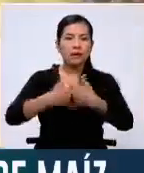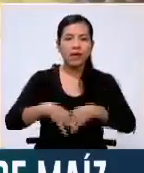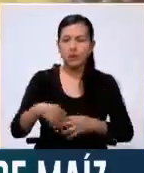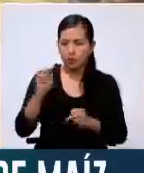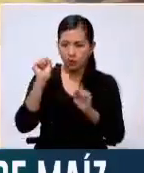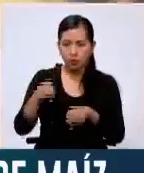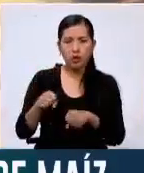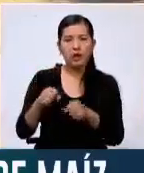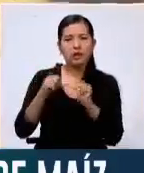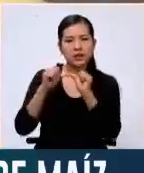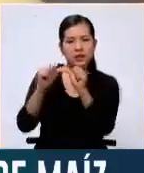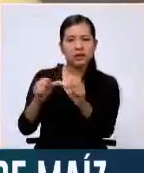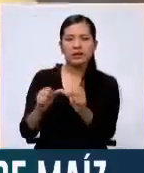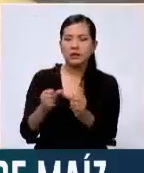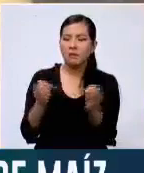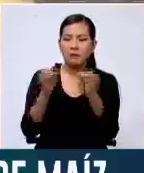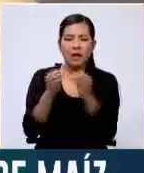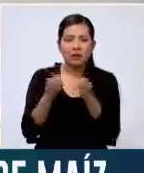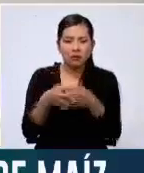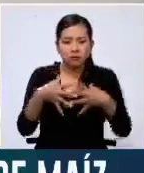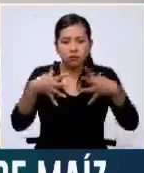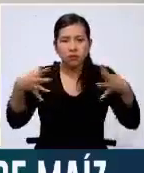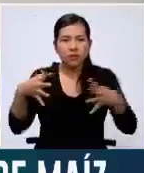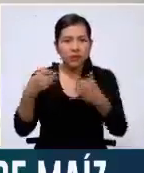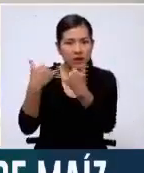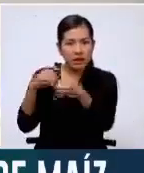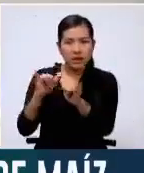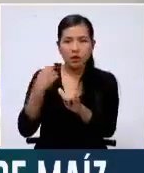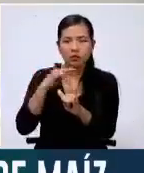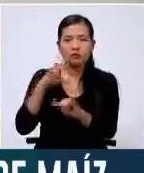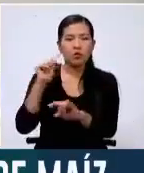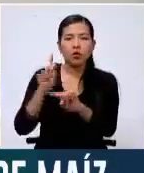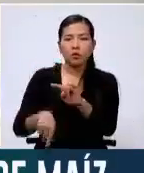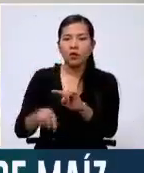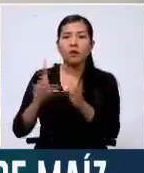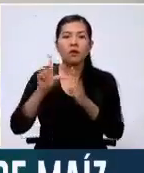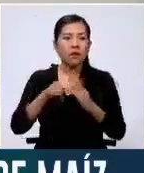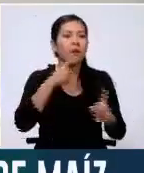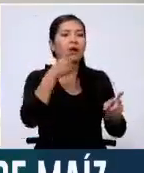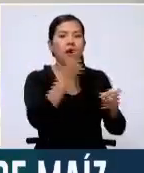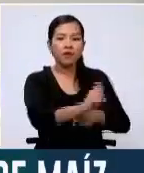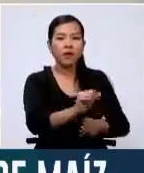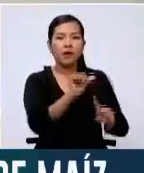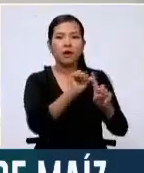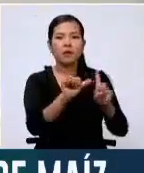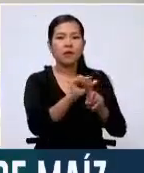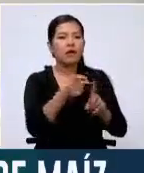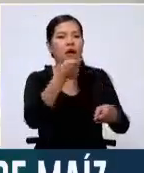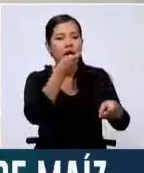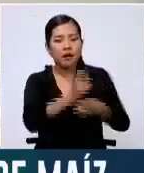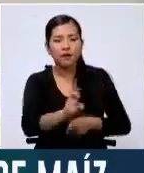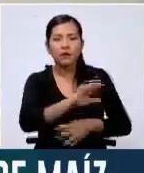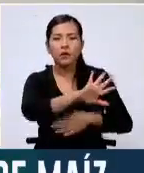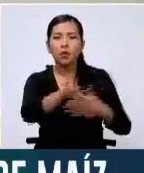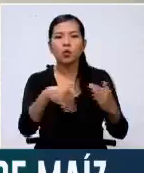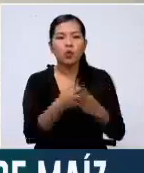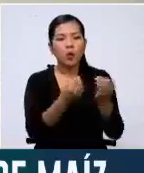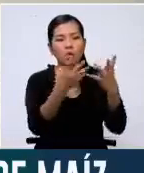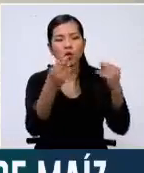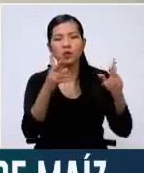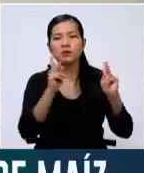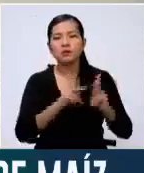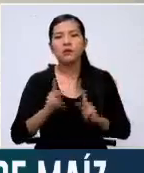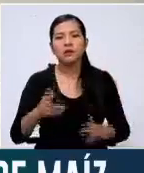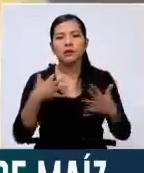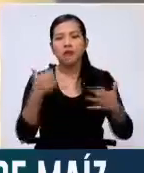hinchándose como empanada de api, vamos a poner en riesgo el medio ambiente, pero fundamentalmente vamos a poner en riesgo la